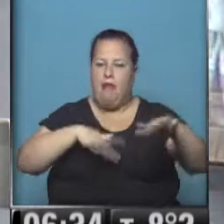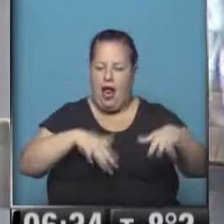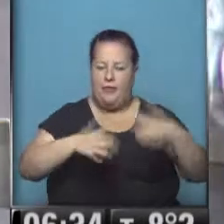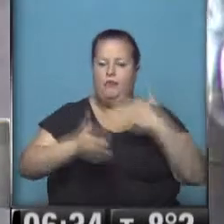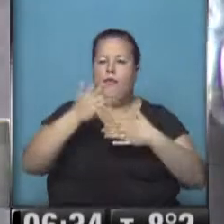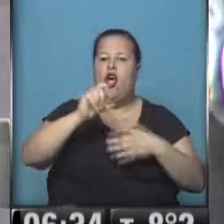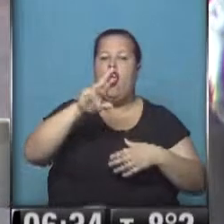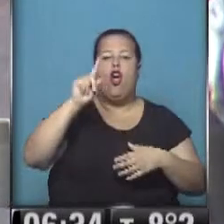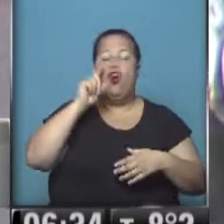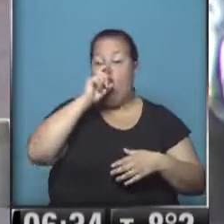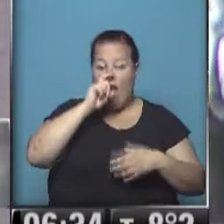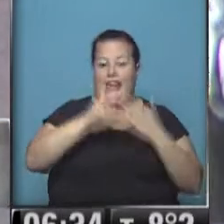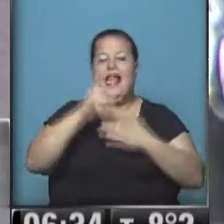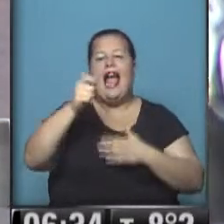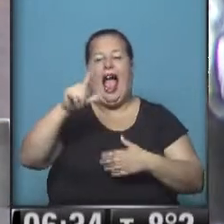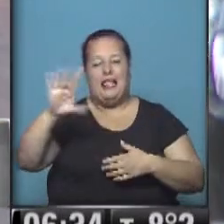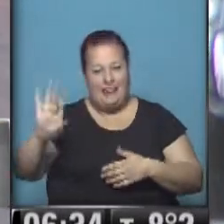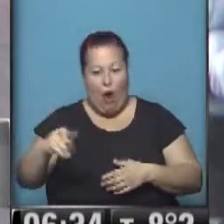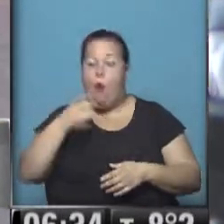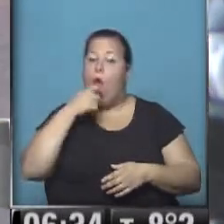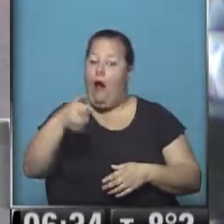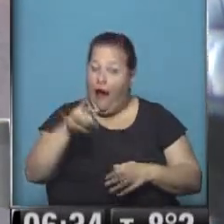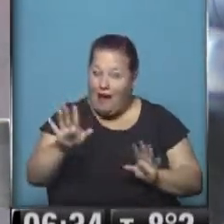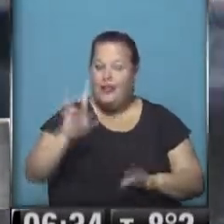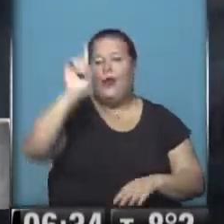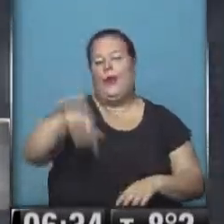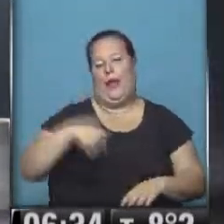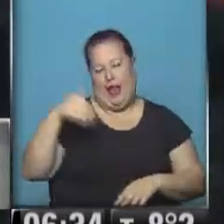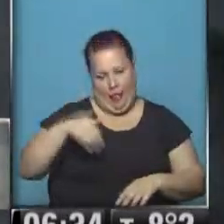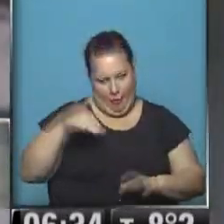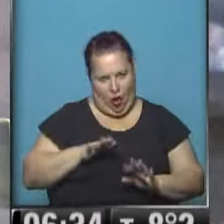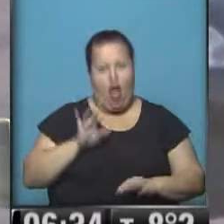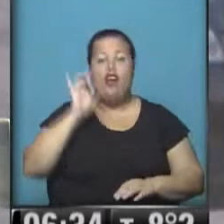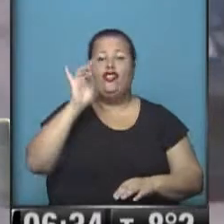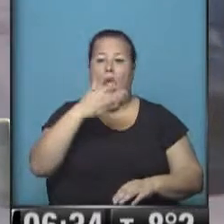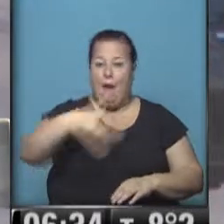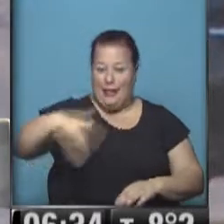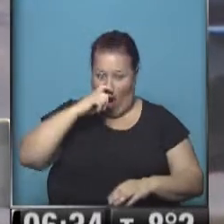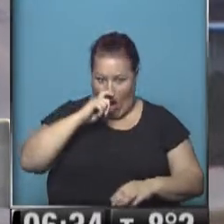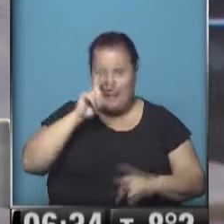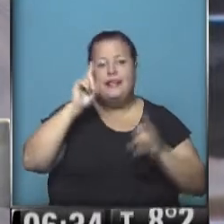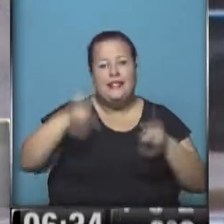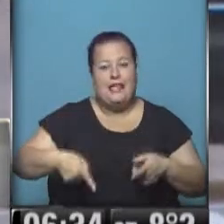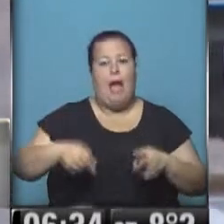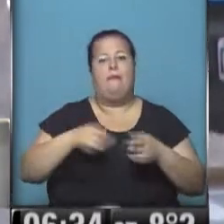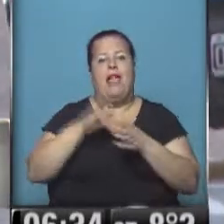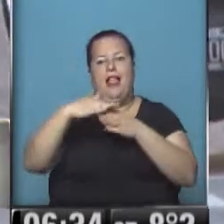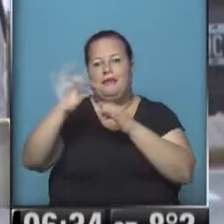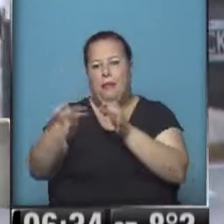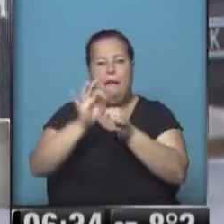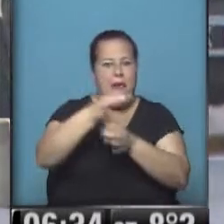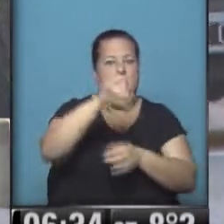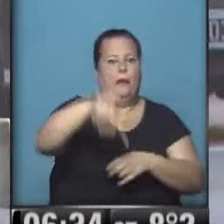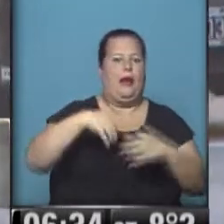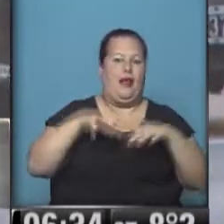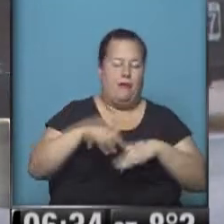corrientes y callao sabemos que cuando esto ocurre genera demoras no solamente en avenida corrientes sino también en las inmediaciones así que este